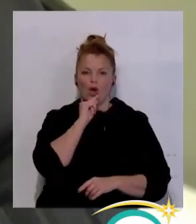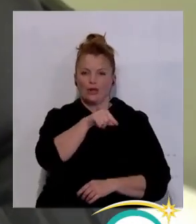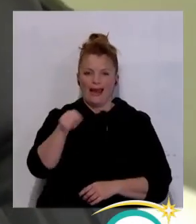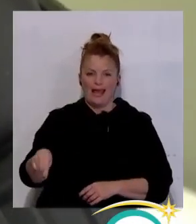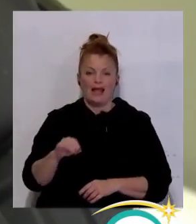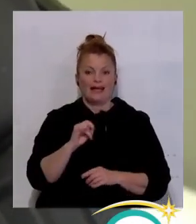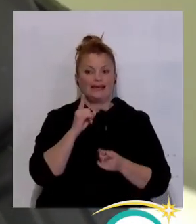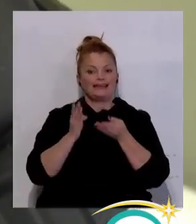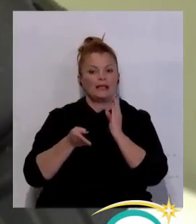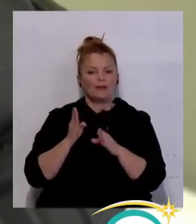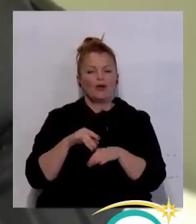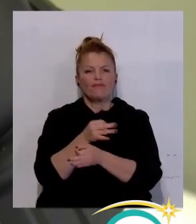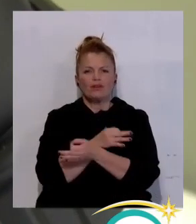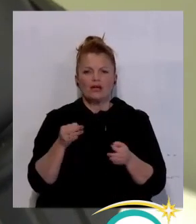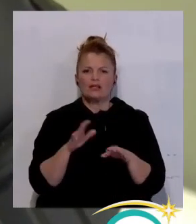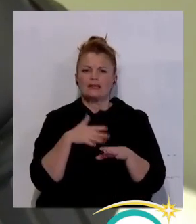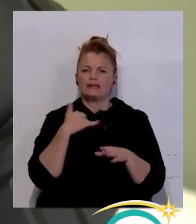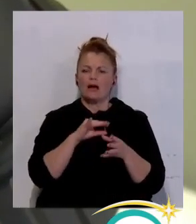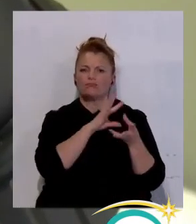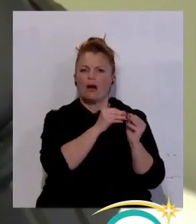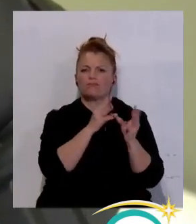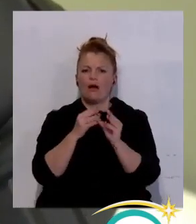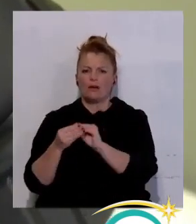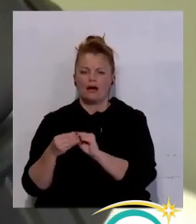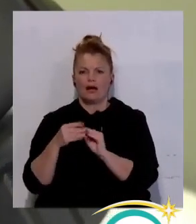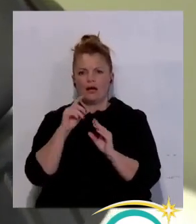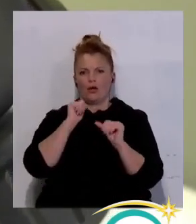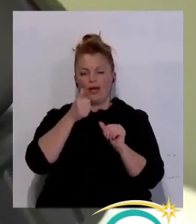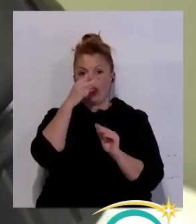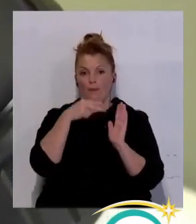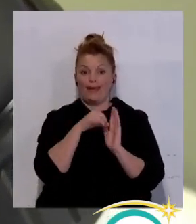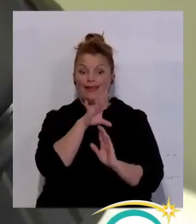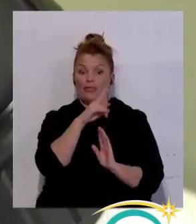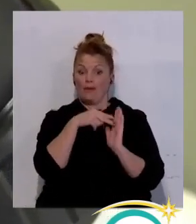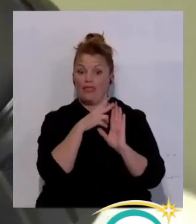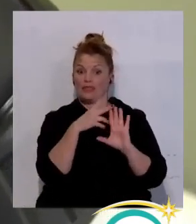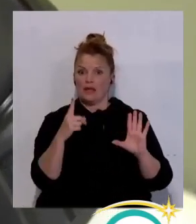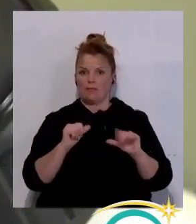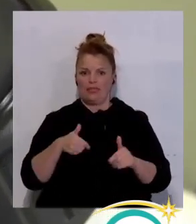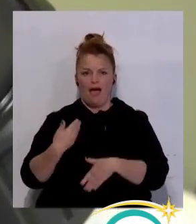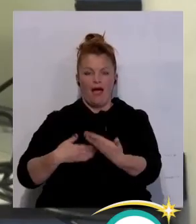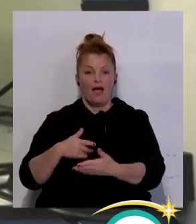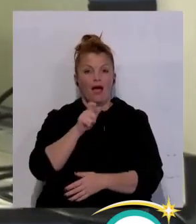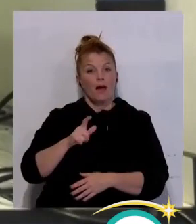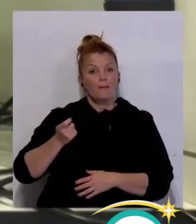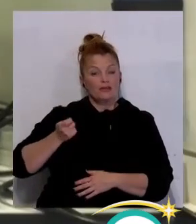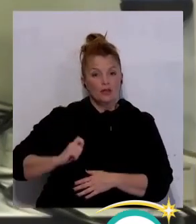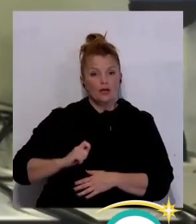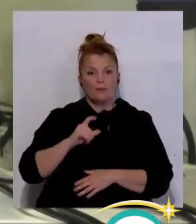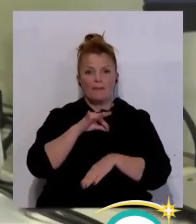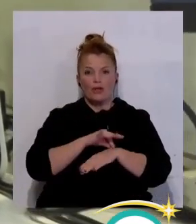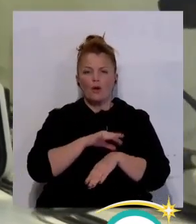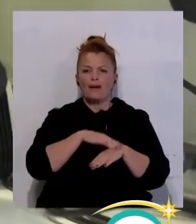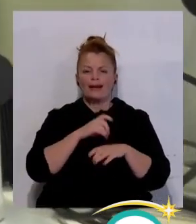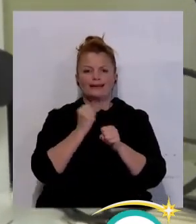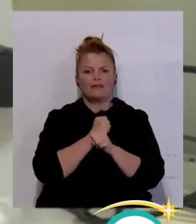Los tratamientos eficaces se están aplicando desde 2015-2016, así que los profesionales médicos trabajan